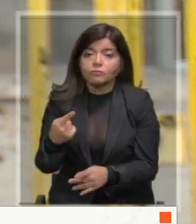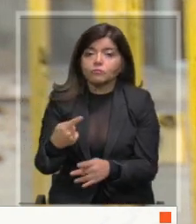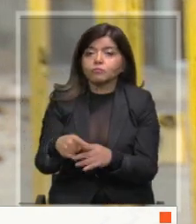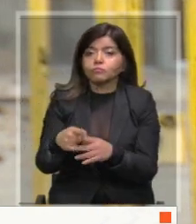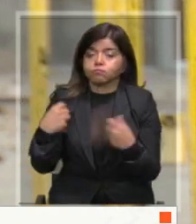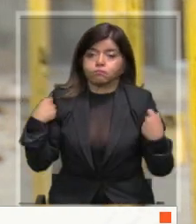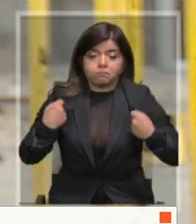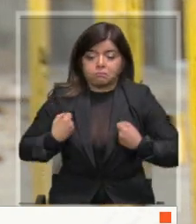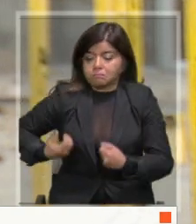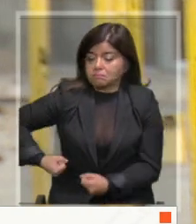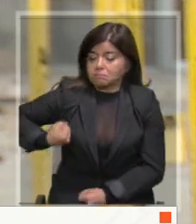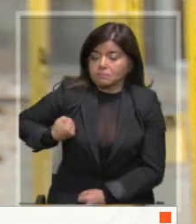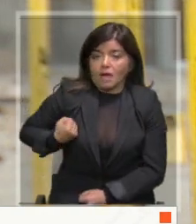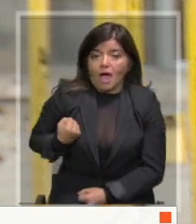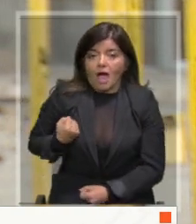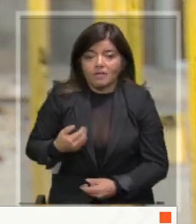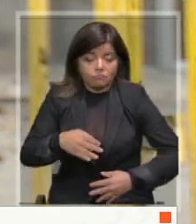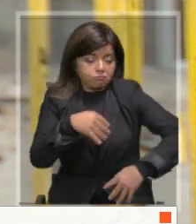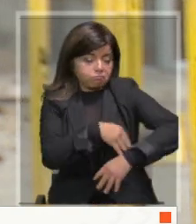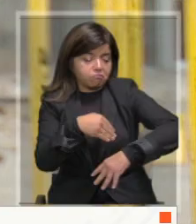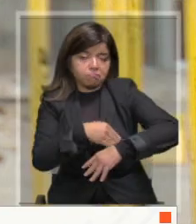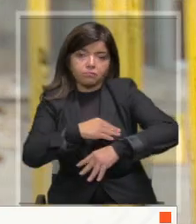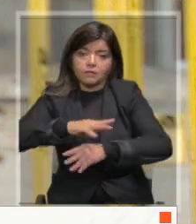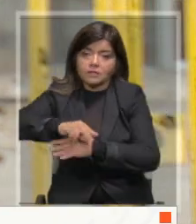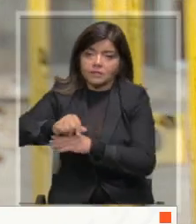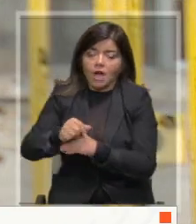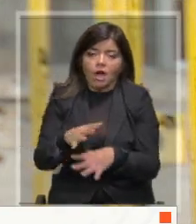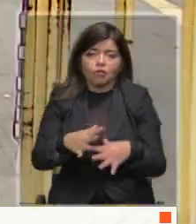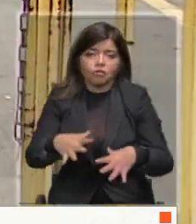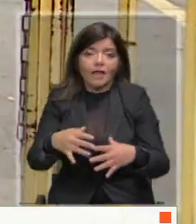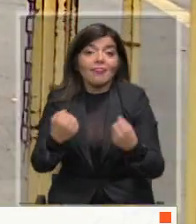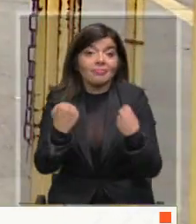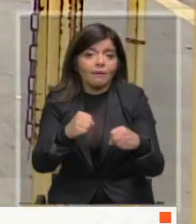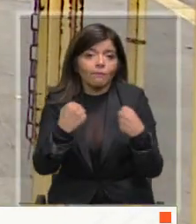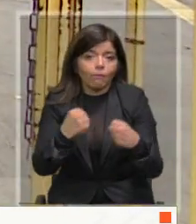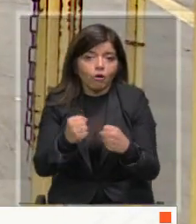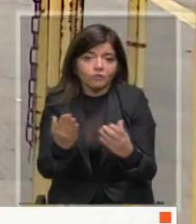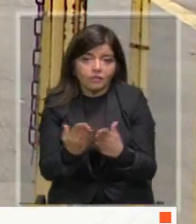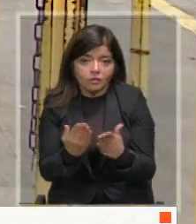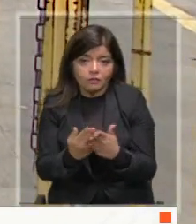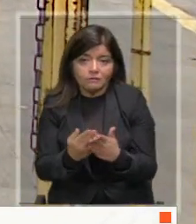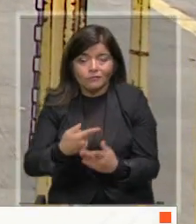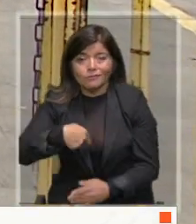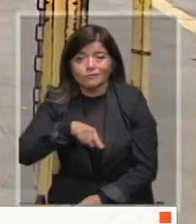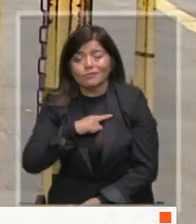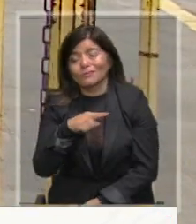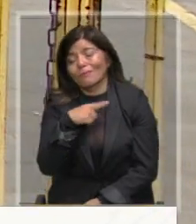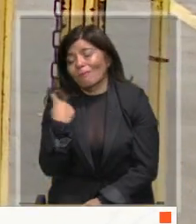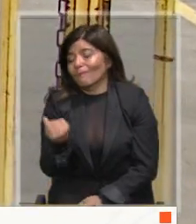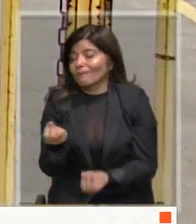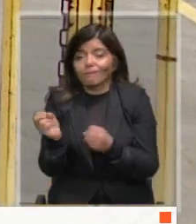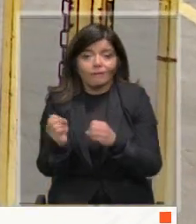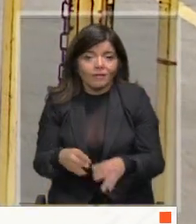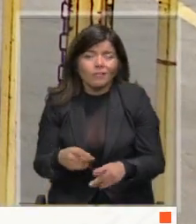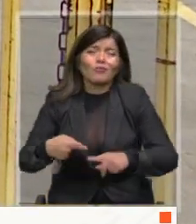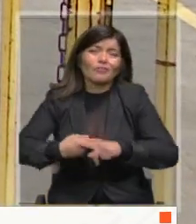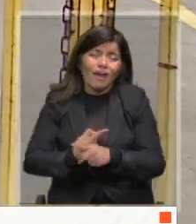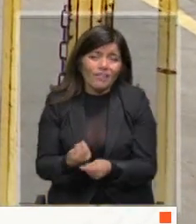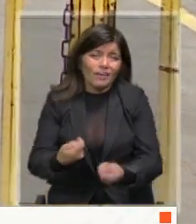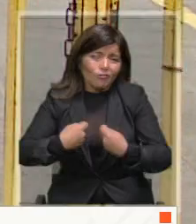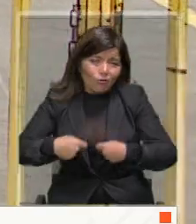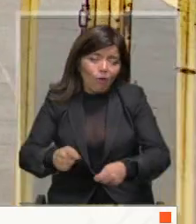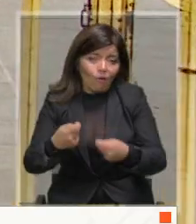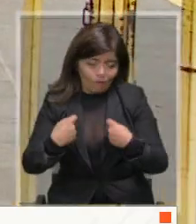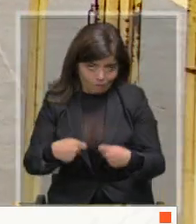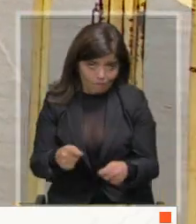unos bolsos cargados, llenos de equipo deportivo. Es una pérdida para nosotros el tener que comprar todo de nuevo, el que